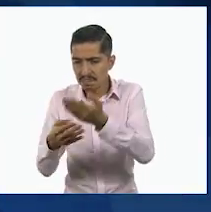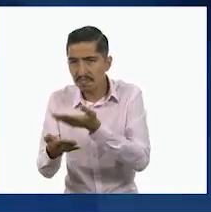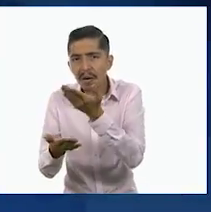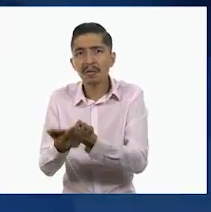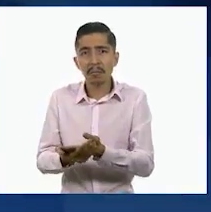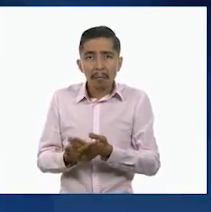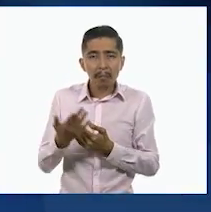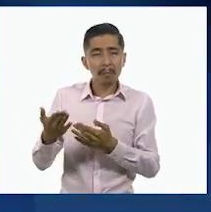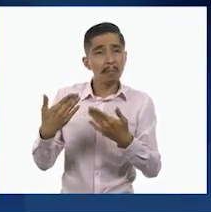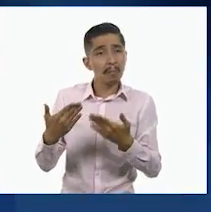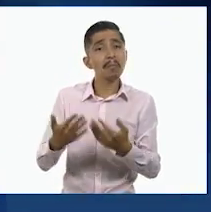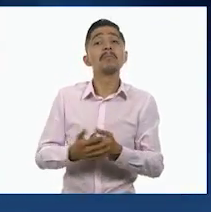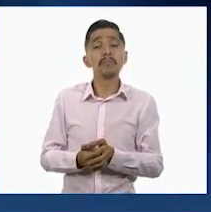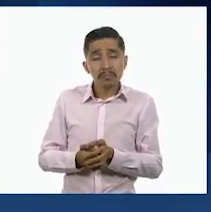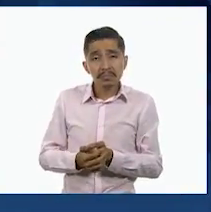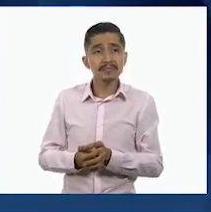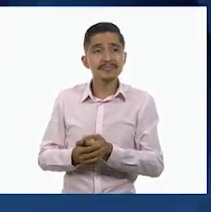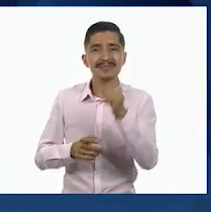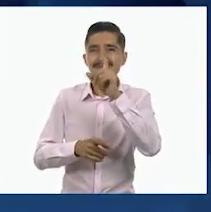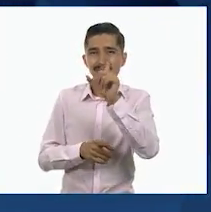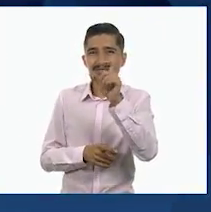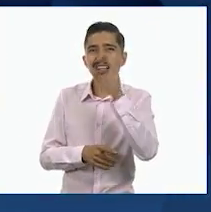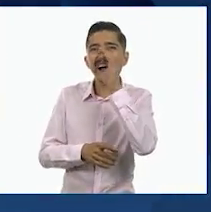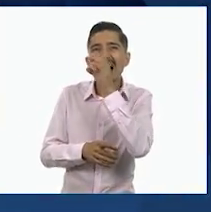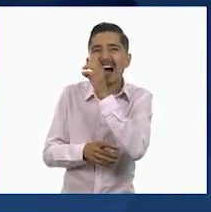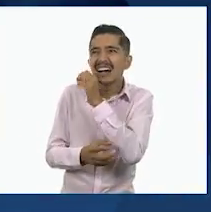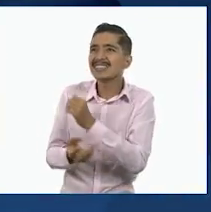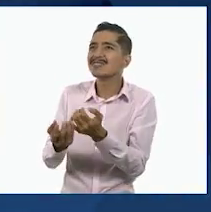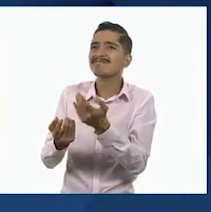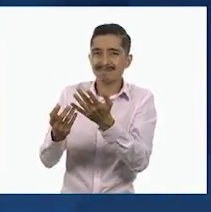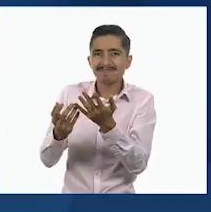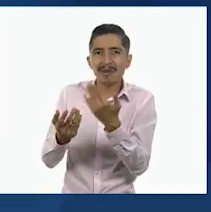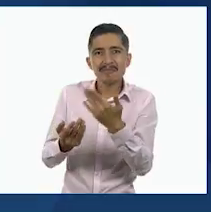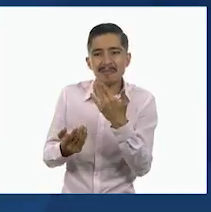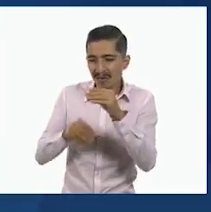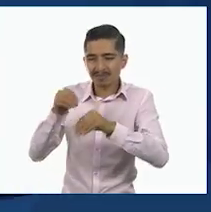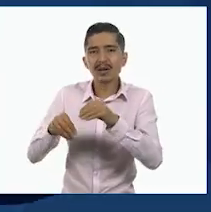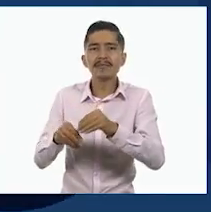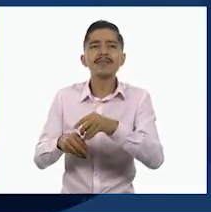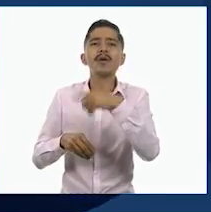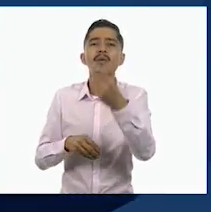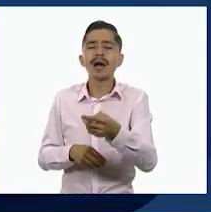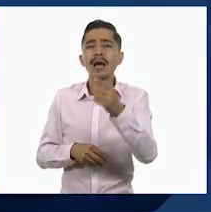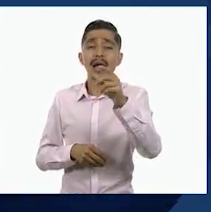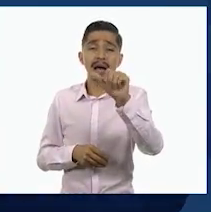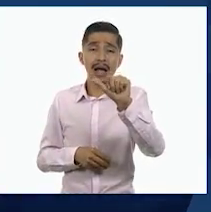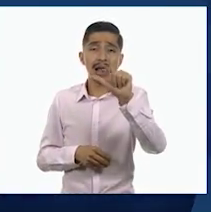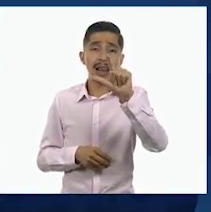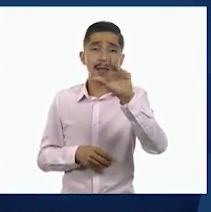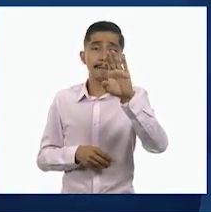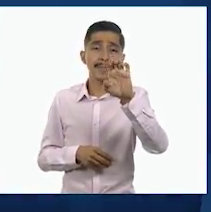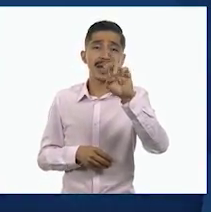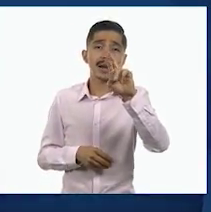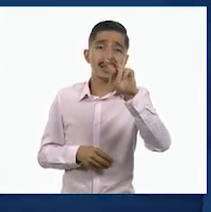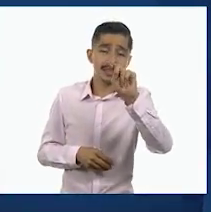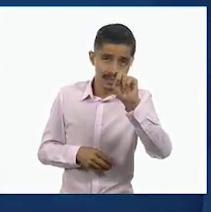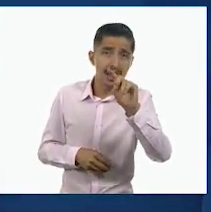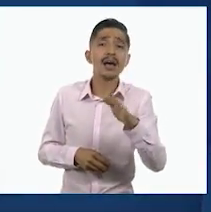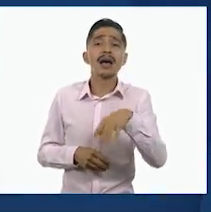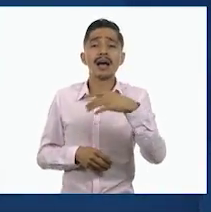Y su aplicación y el calentador. Así es. Y también tenemos a Albert Einstein, que estuvimos